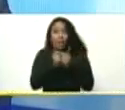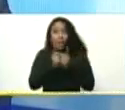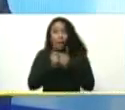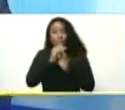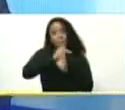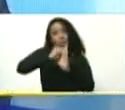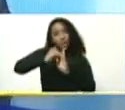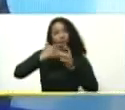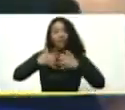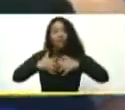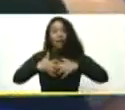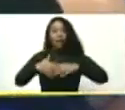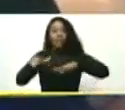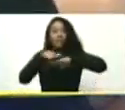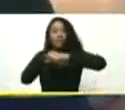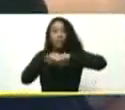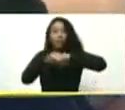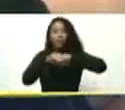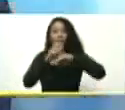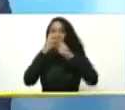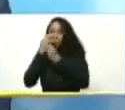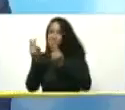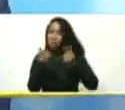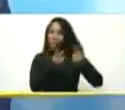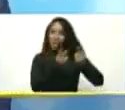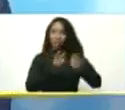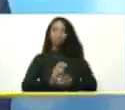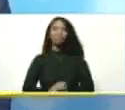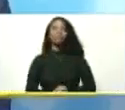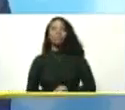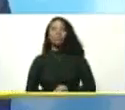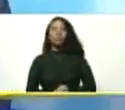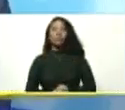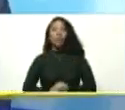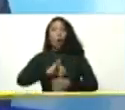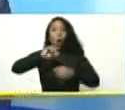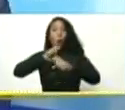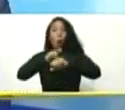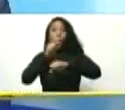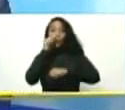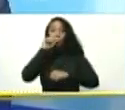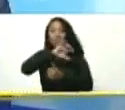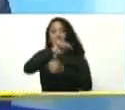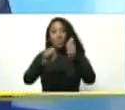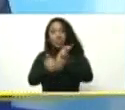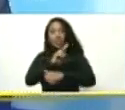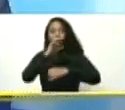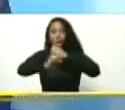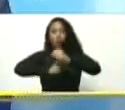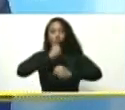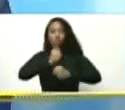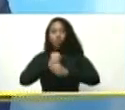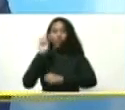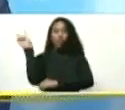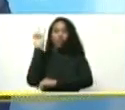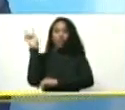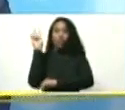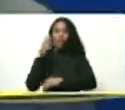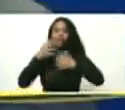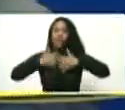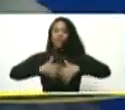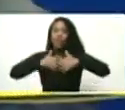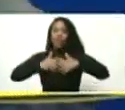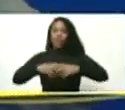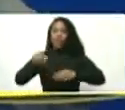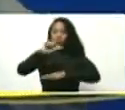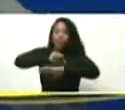Industria, Calzapimi. Bienvenido. Jorge Matos, vicepresidente de la Asociación Venezolana de Fabricantes de